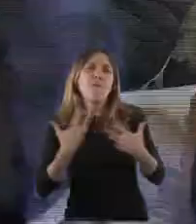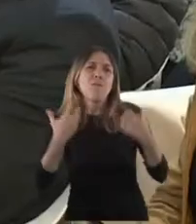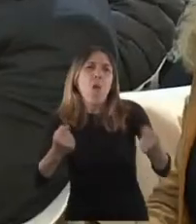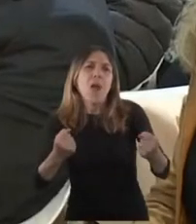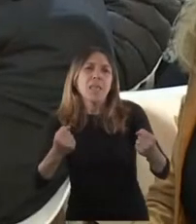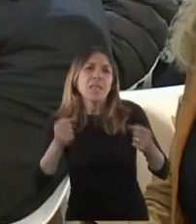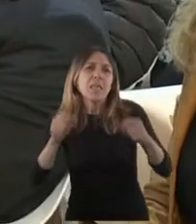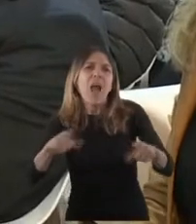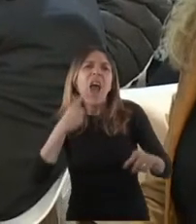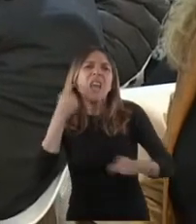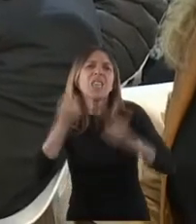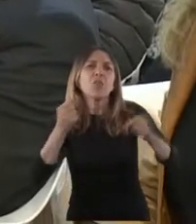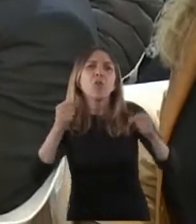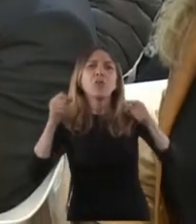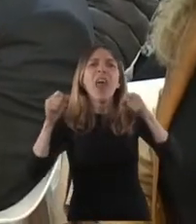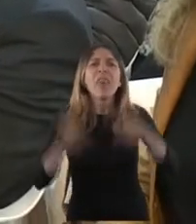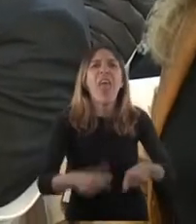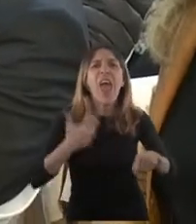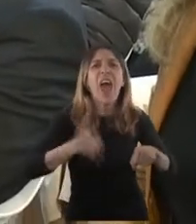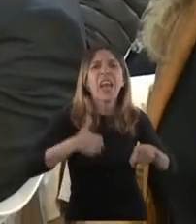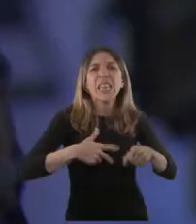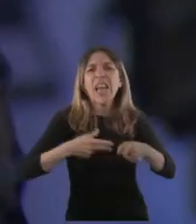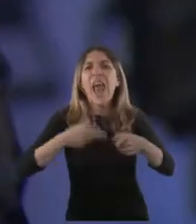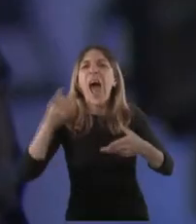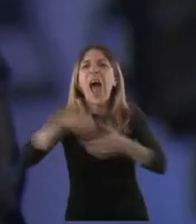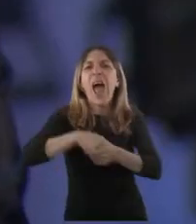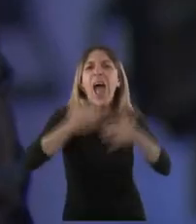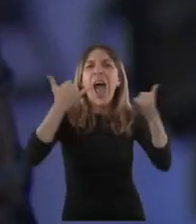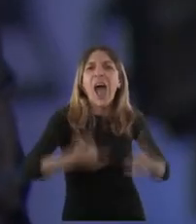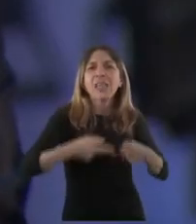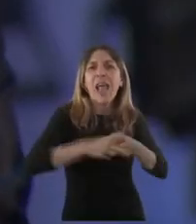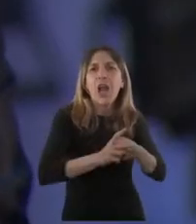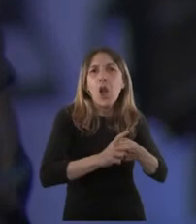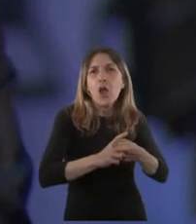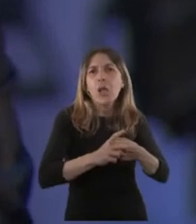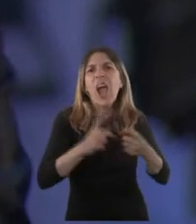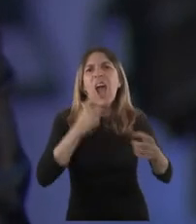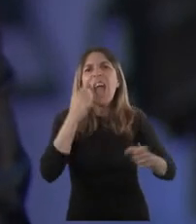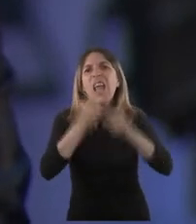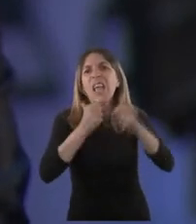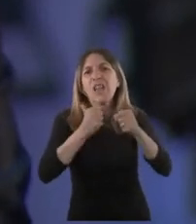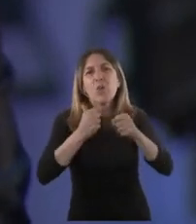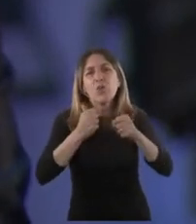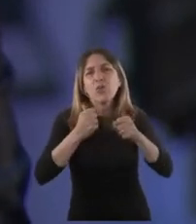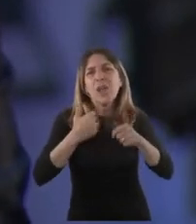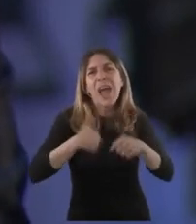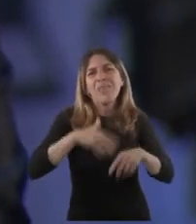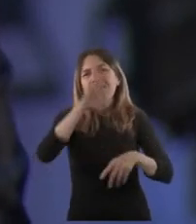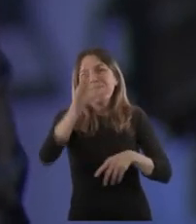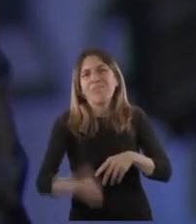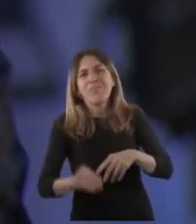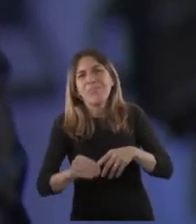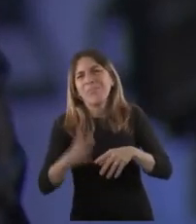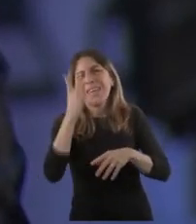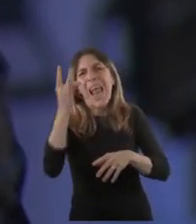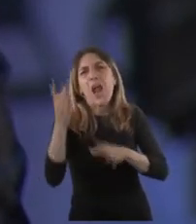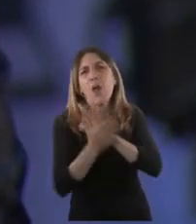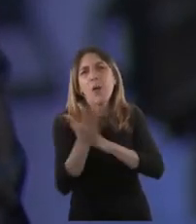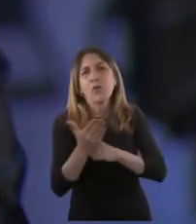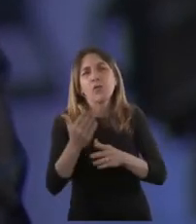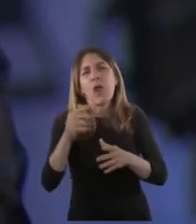una industria nacional con tecnología y con industrialización de punta en un sector estratégico para el